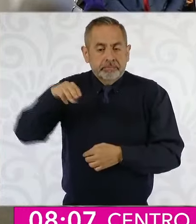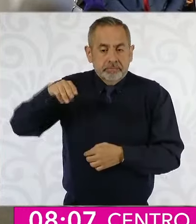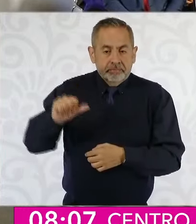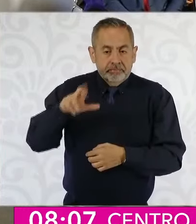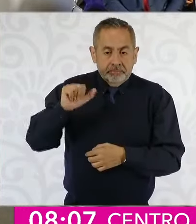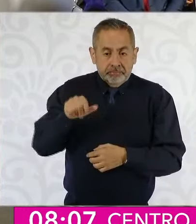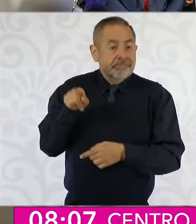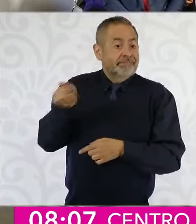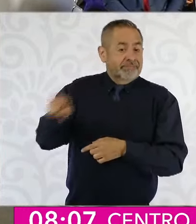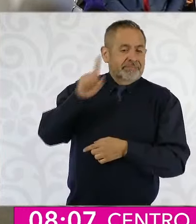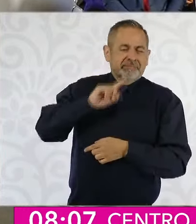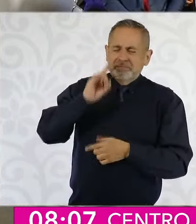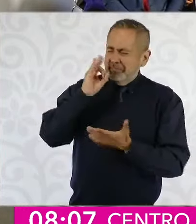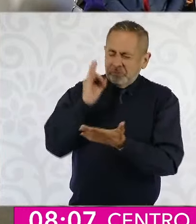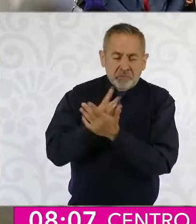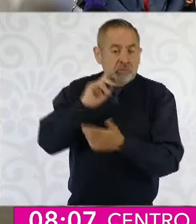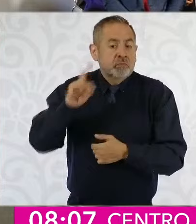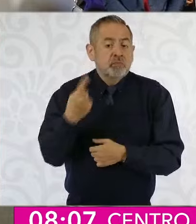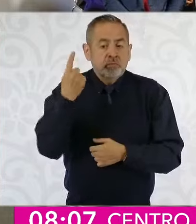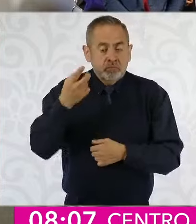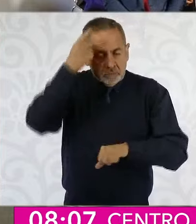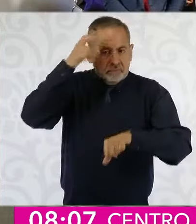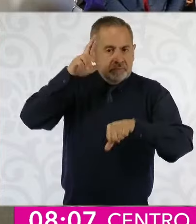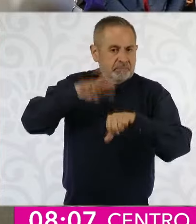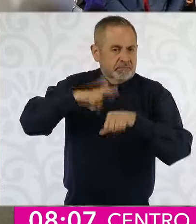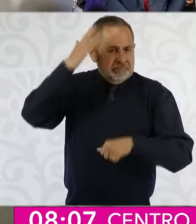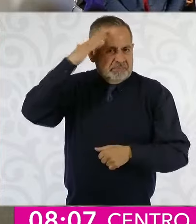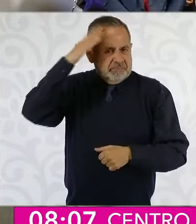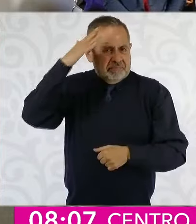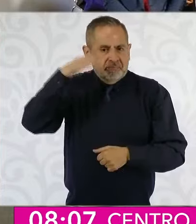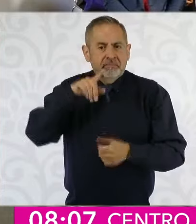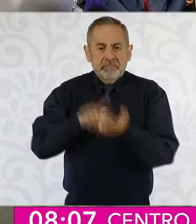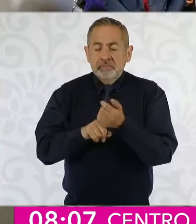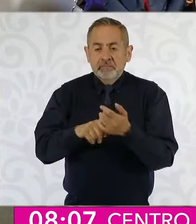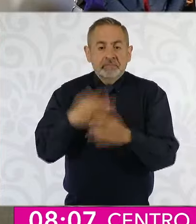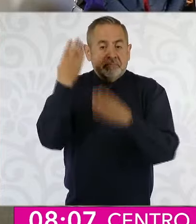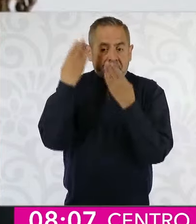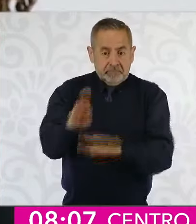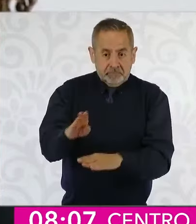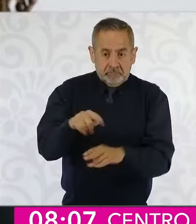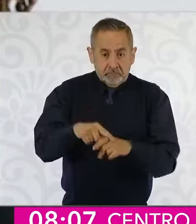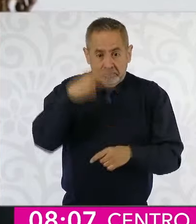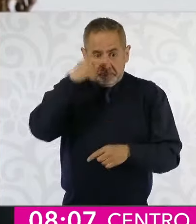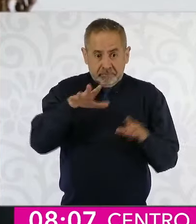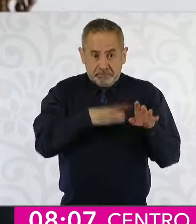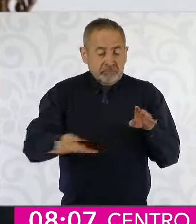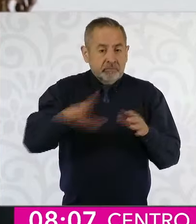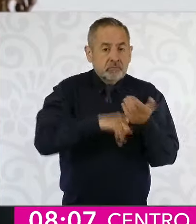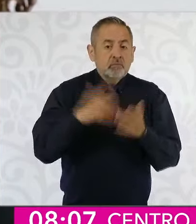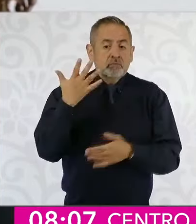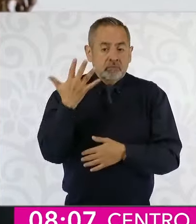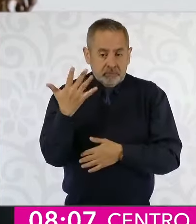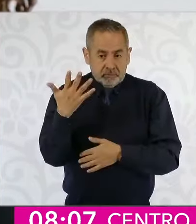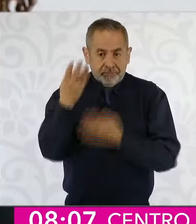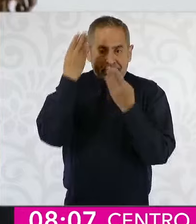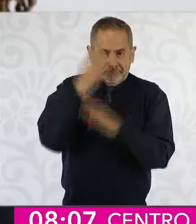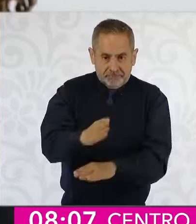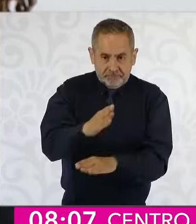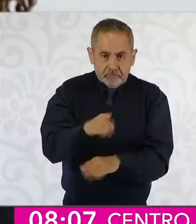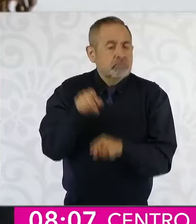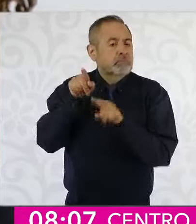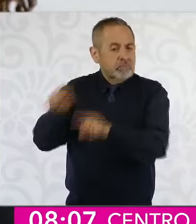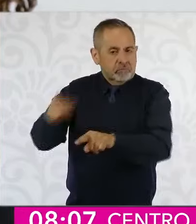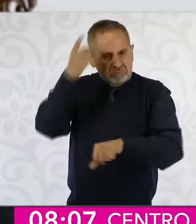es la única mujer directora general de un banco de los 50 bancos que hay en México. Tamara tiene